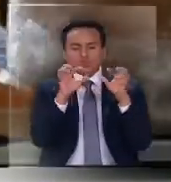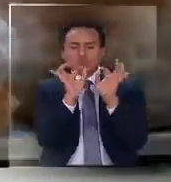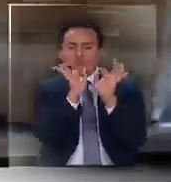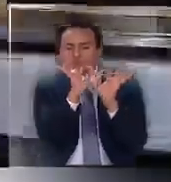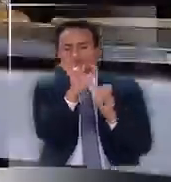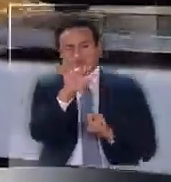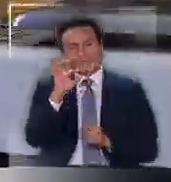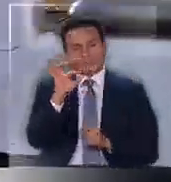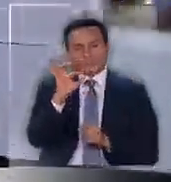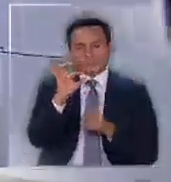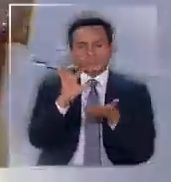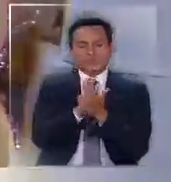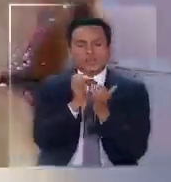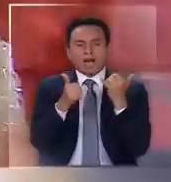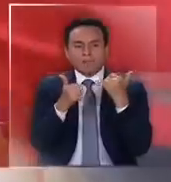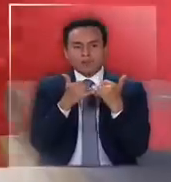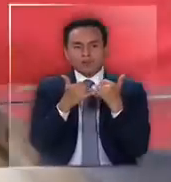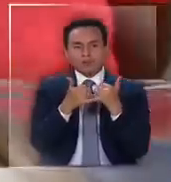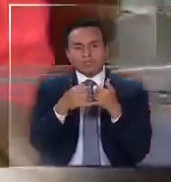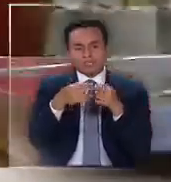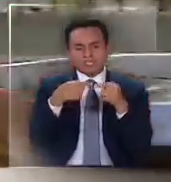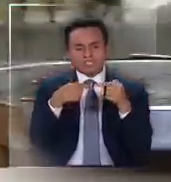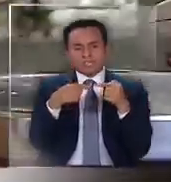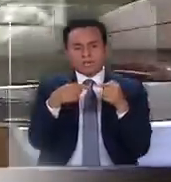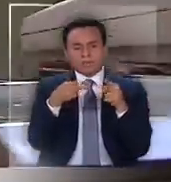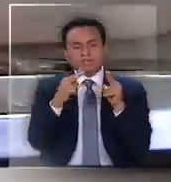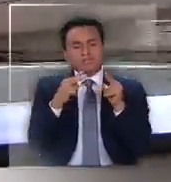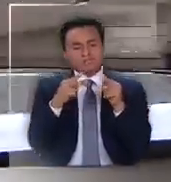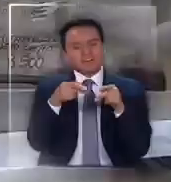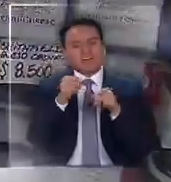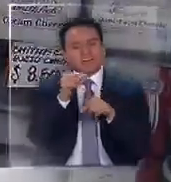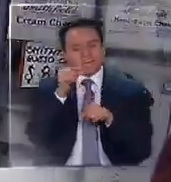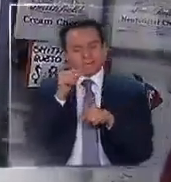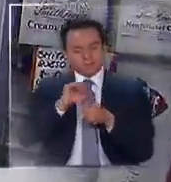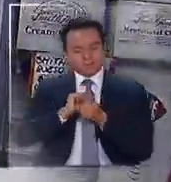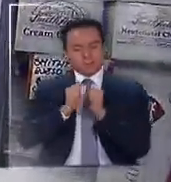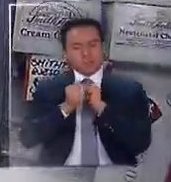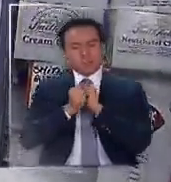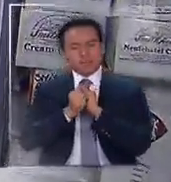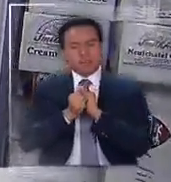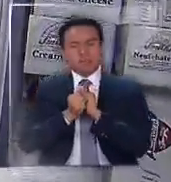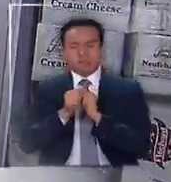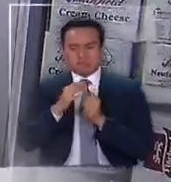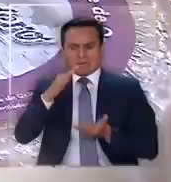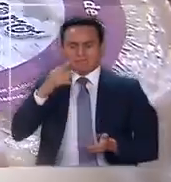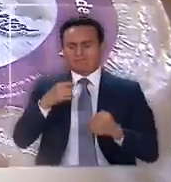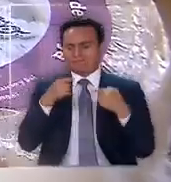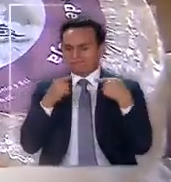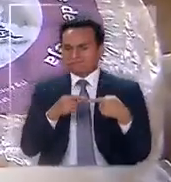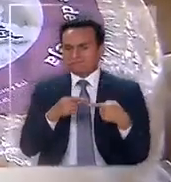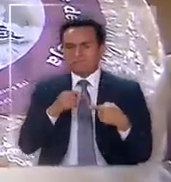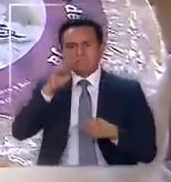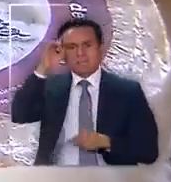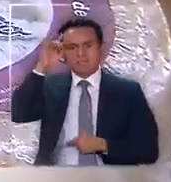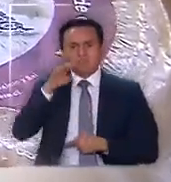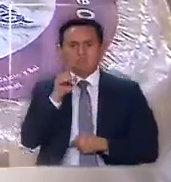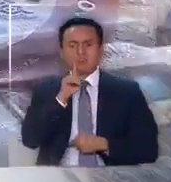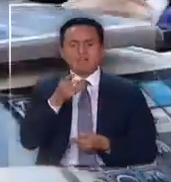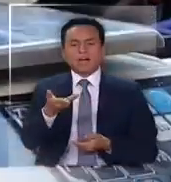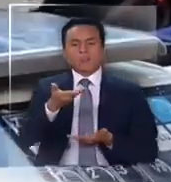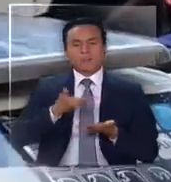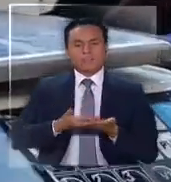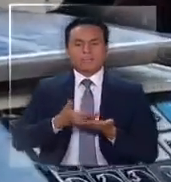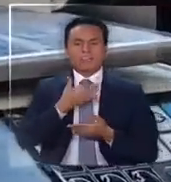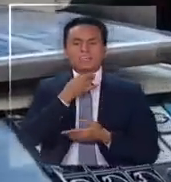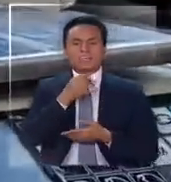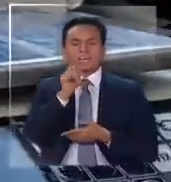el queso es ese amigo que si se cruza la línea de lo permitido se puede transformar en enemigo, porque sabido es que también aporta